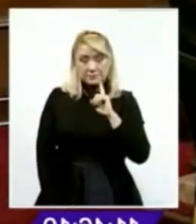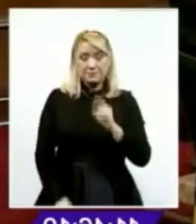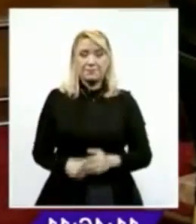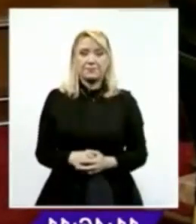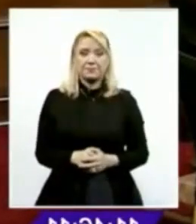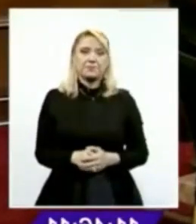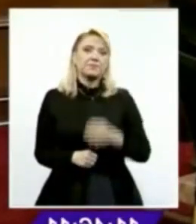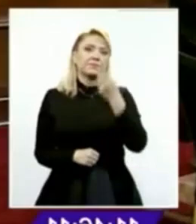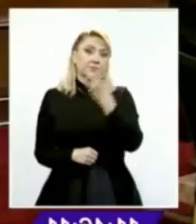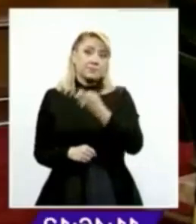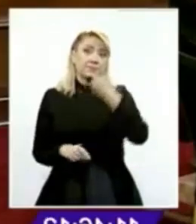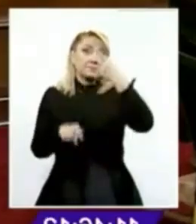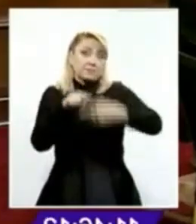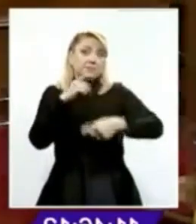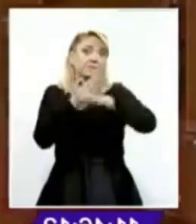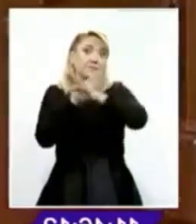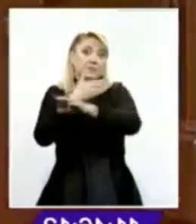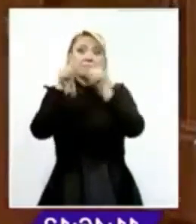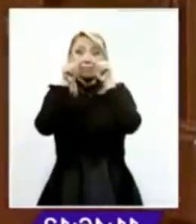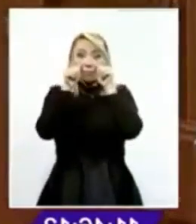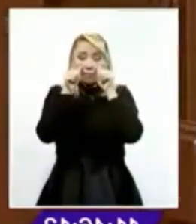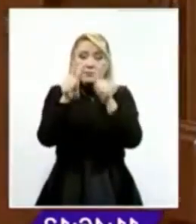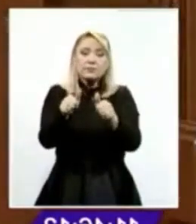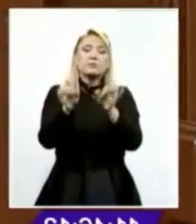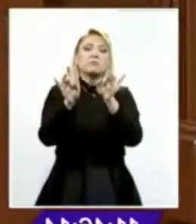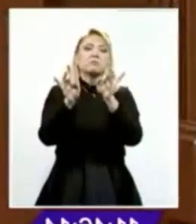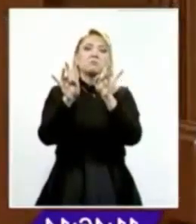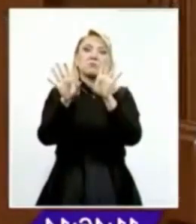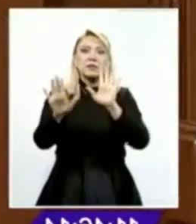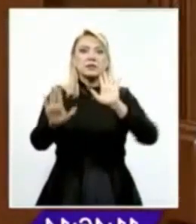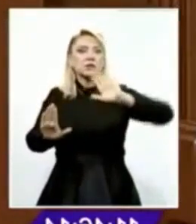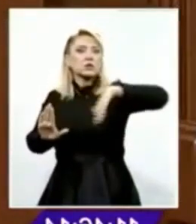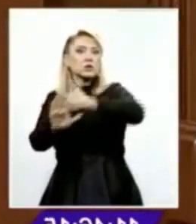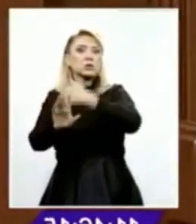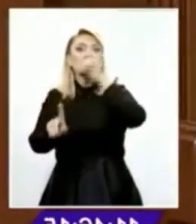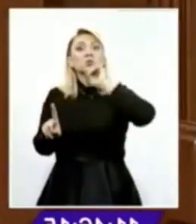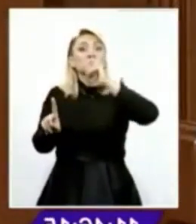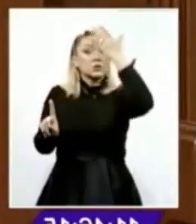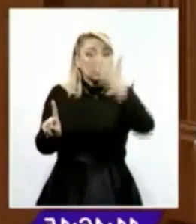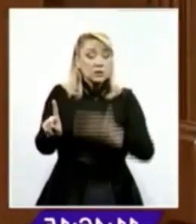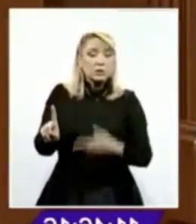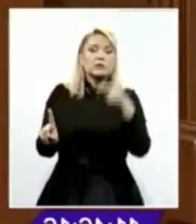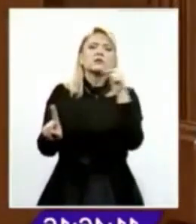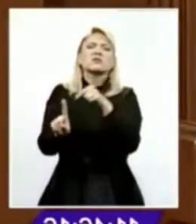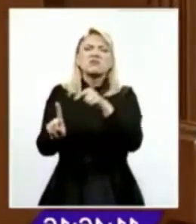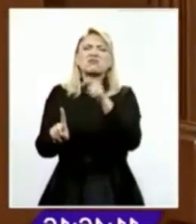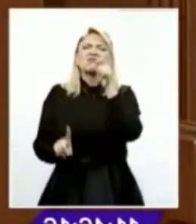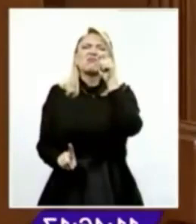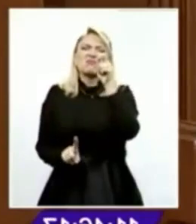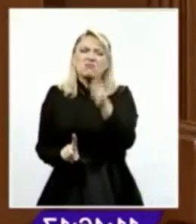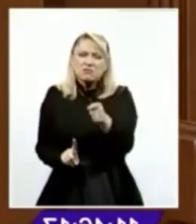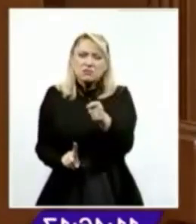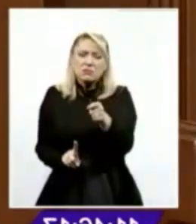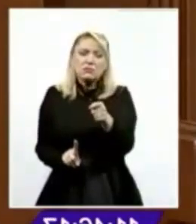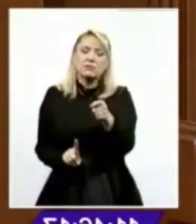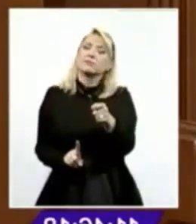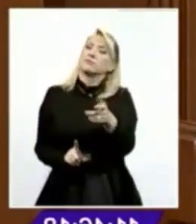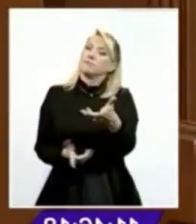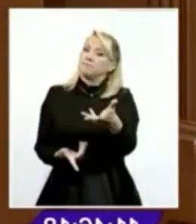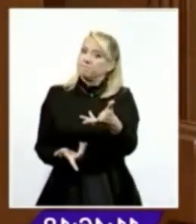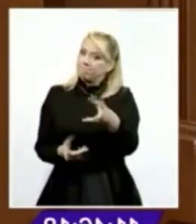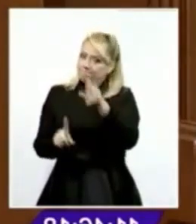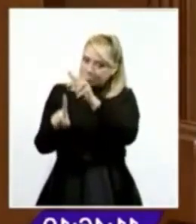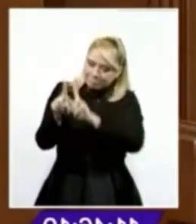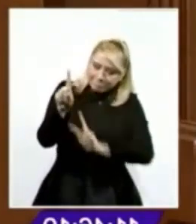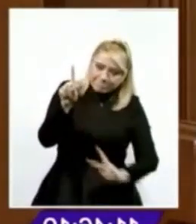de la Unidad de Prevención, Atención y Seguimiento a Casos de Violencia de Género, se transversalizó la perspectiva